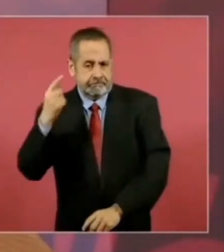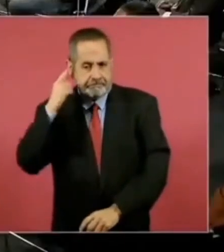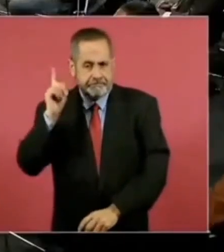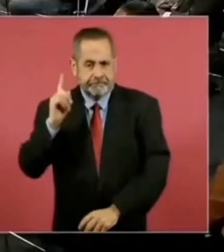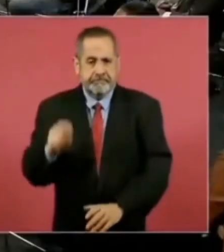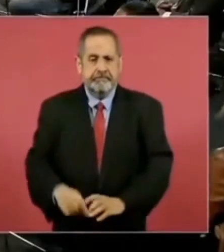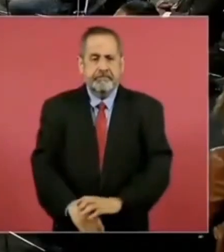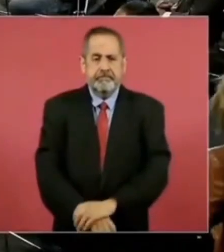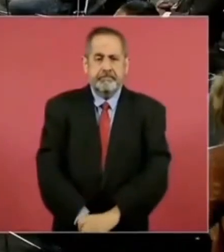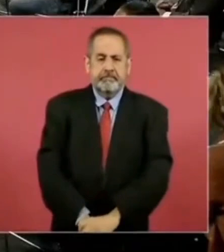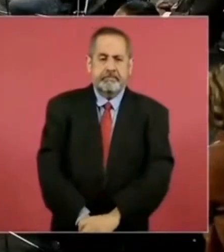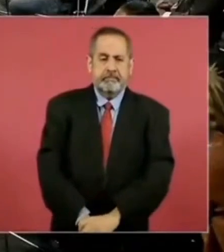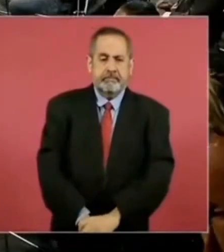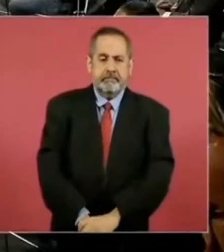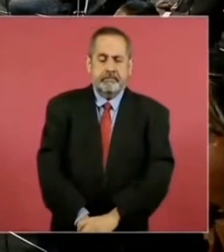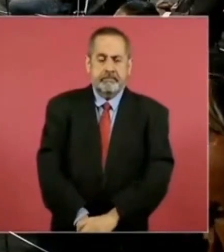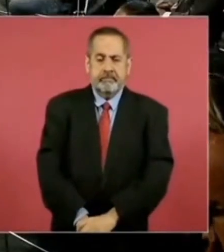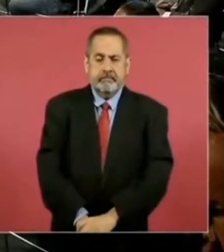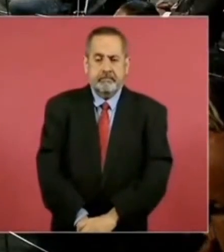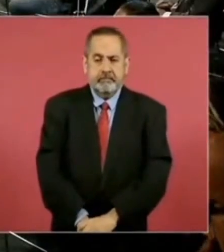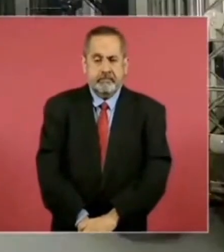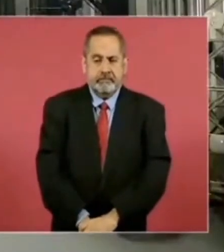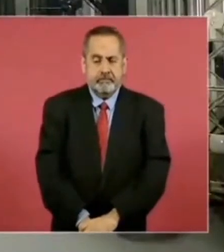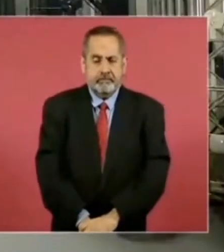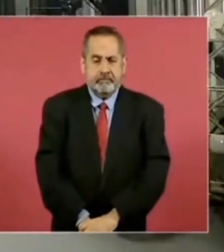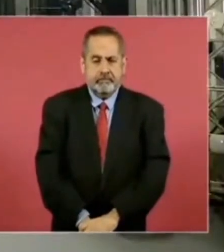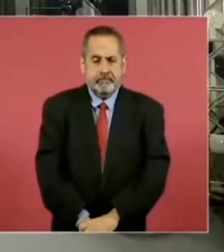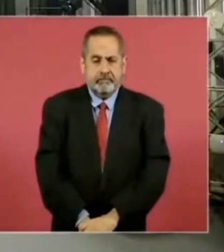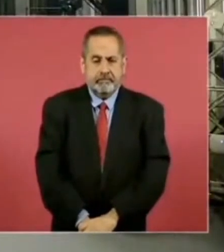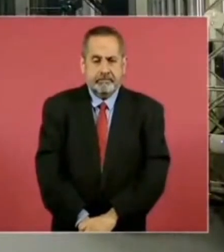intervinieron a los jóvenes? ¿Había